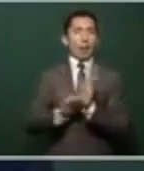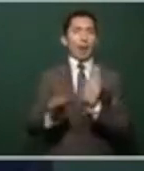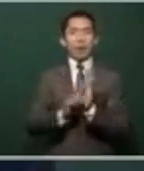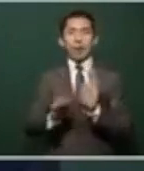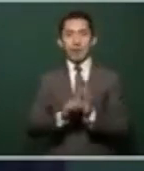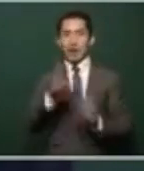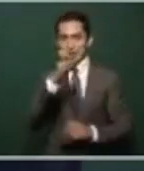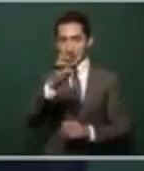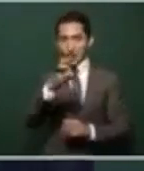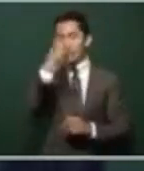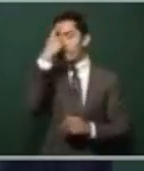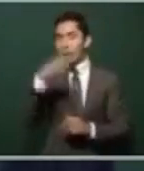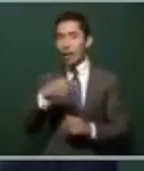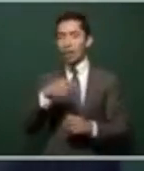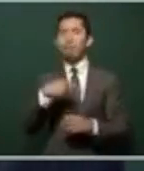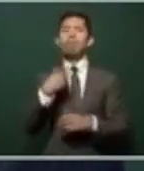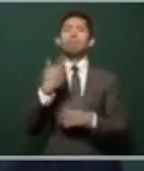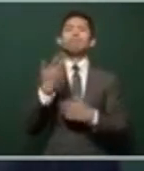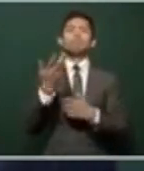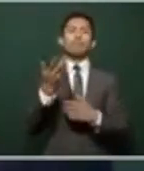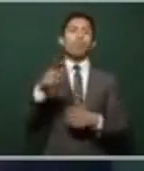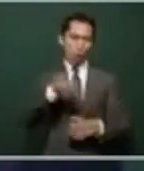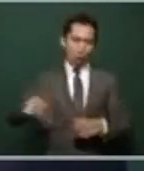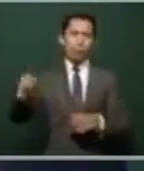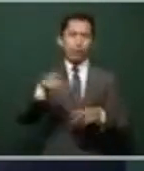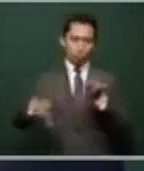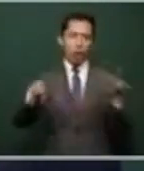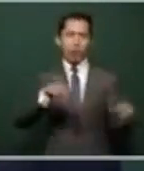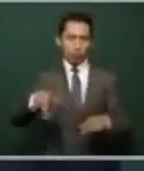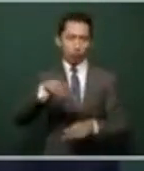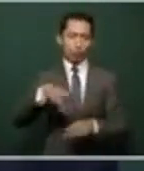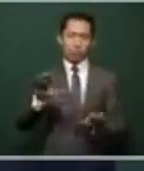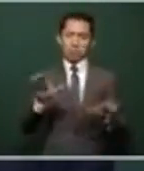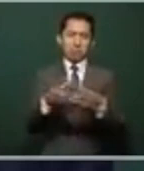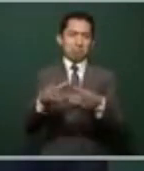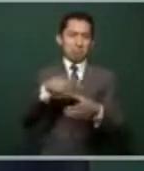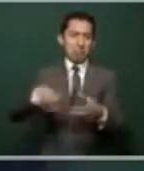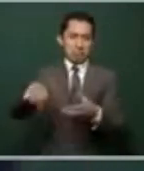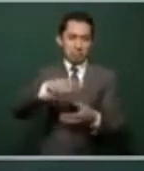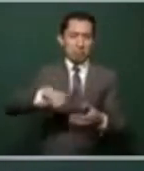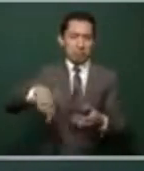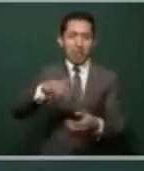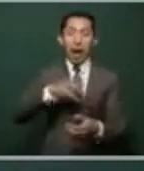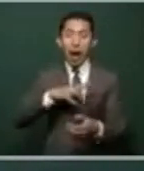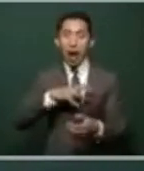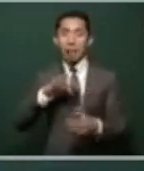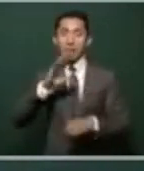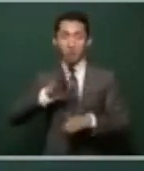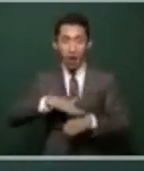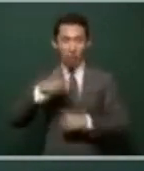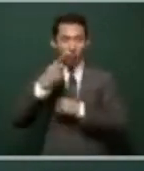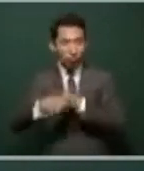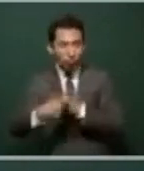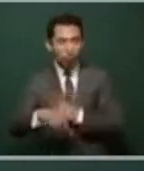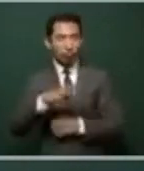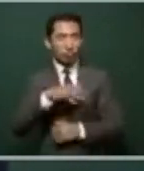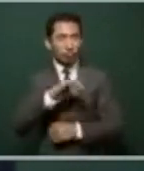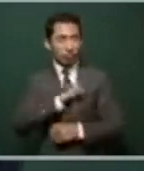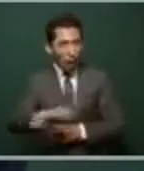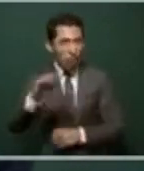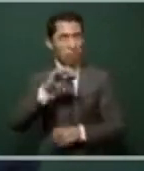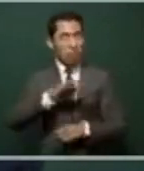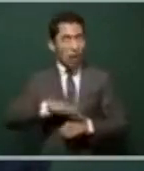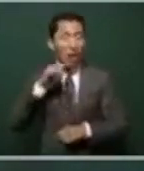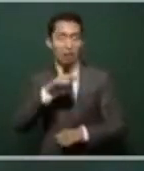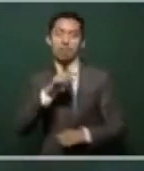que serán entregadas en las comunidades, en las colonias, en donde encontremos mayor incidencia delictiva,